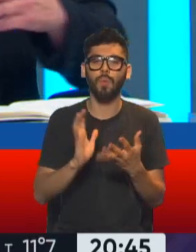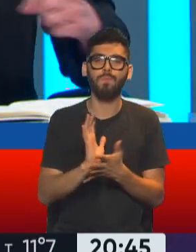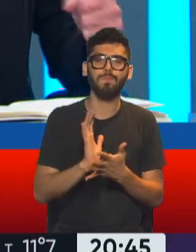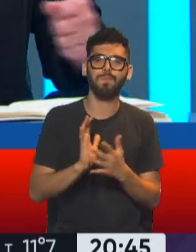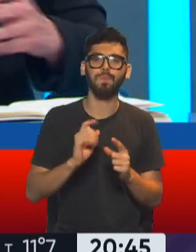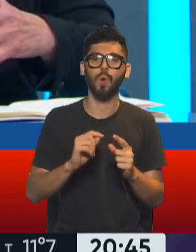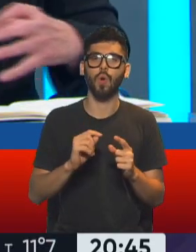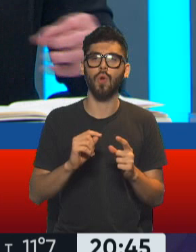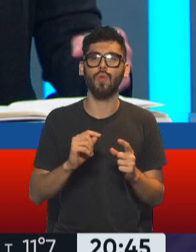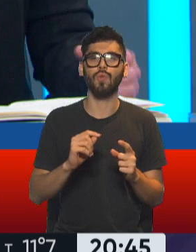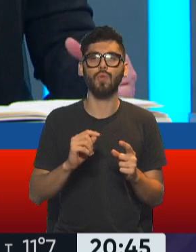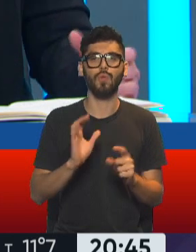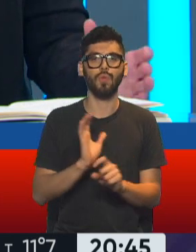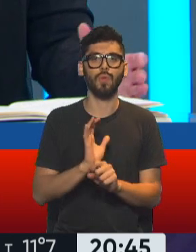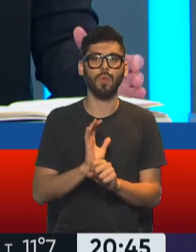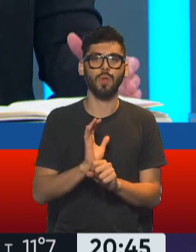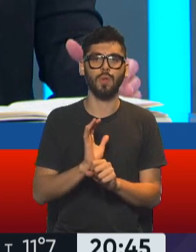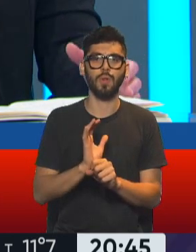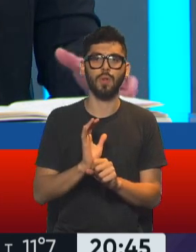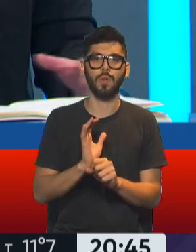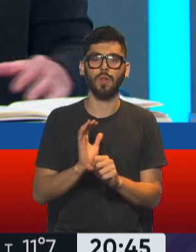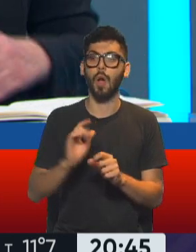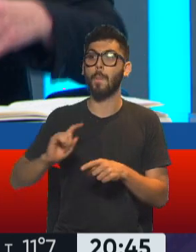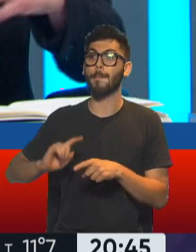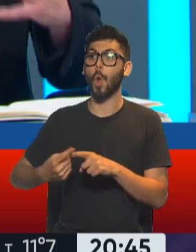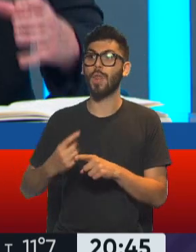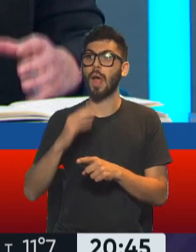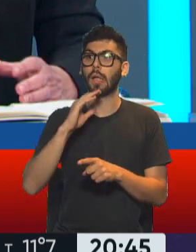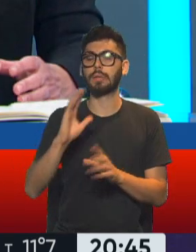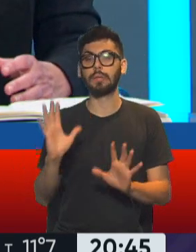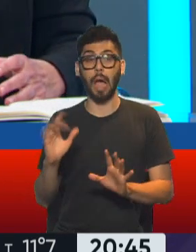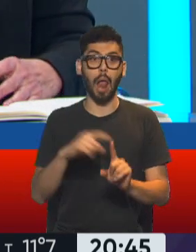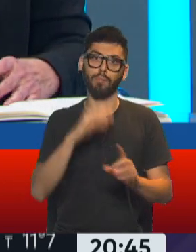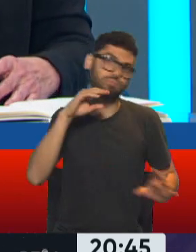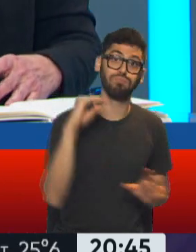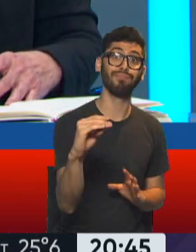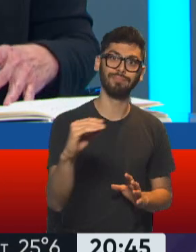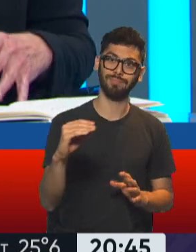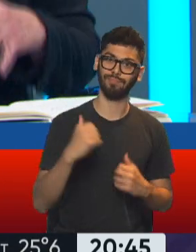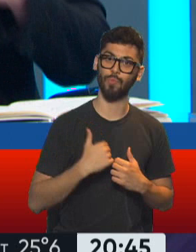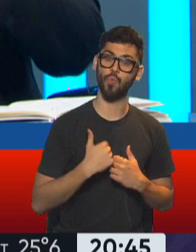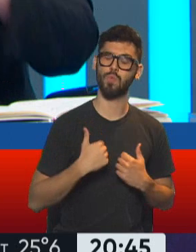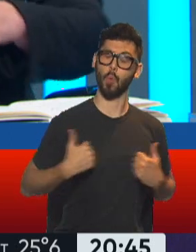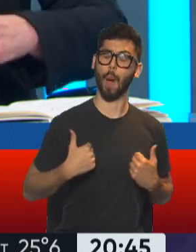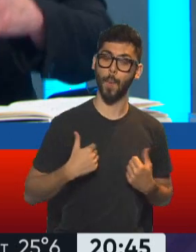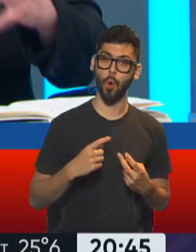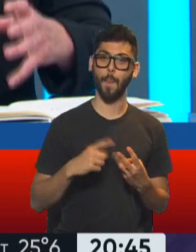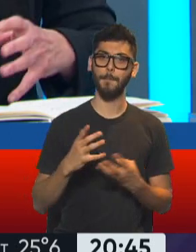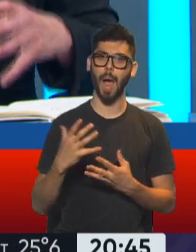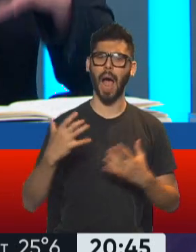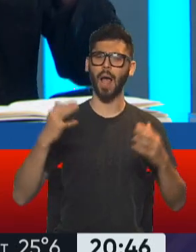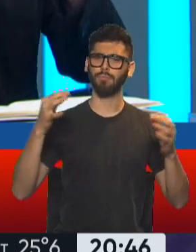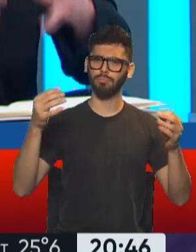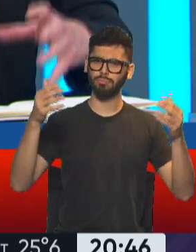una ya tenía una expansión del límite de lo decible en política que tiene un tiene una bandera tiene un